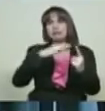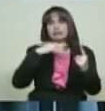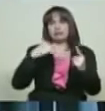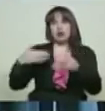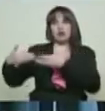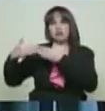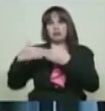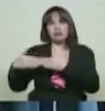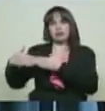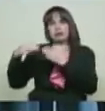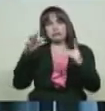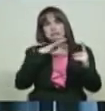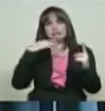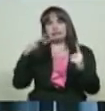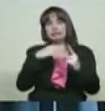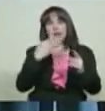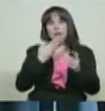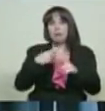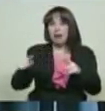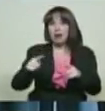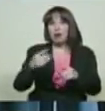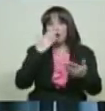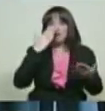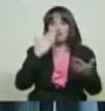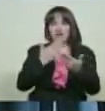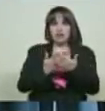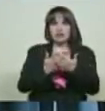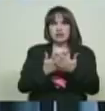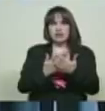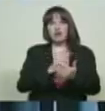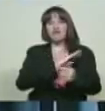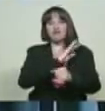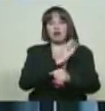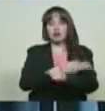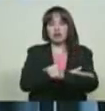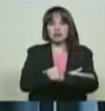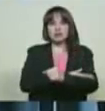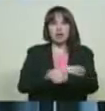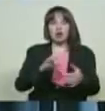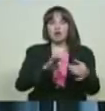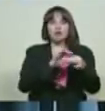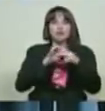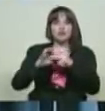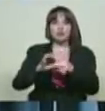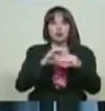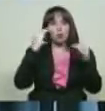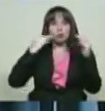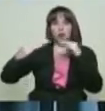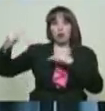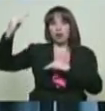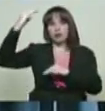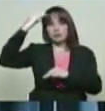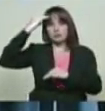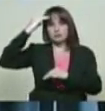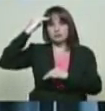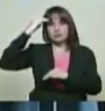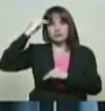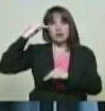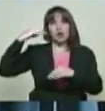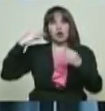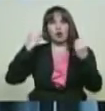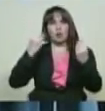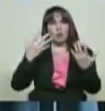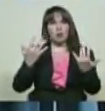conspiración, tenemos la fortaleza, la unión moral de nuestra Fuerza Armada Nacional